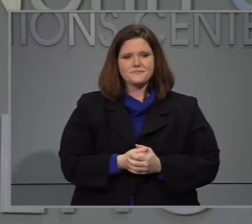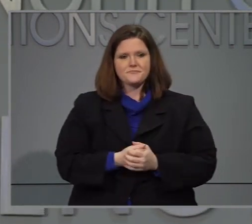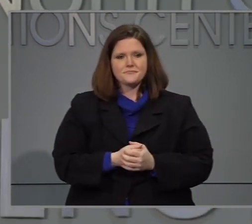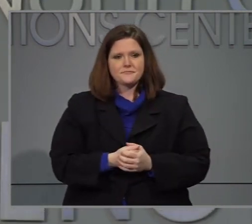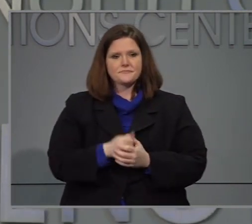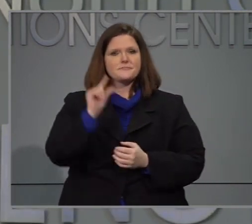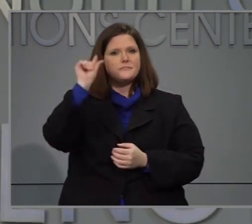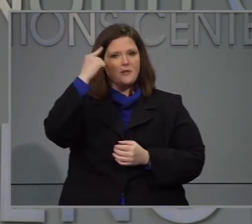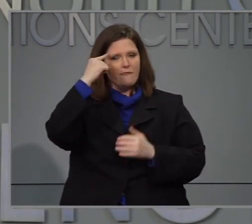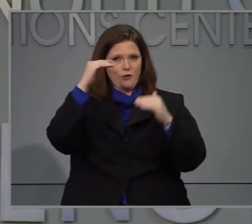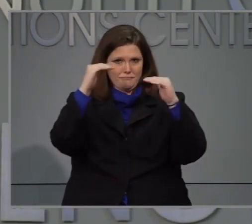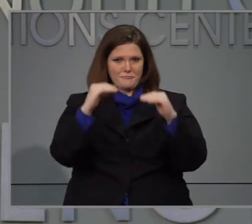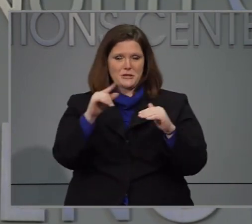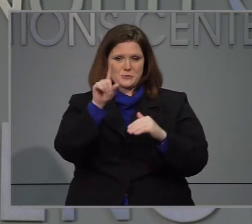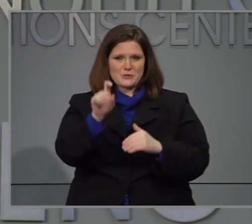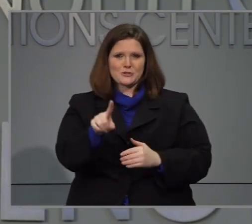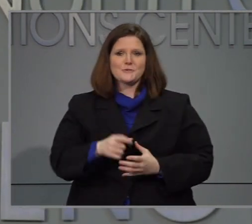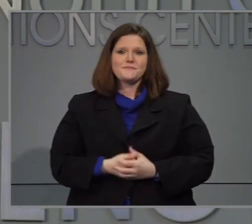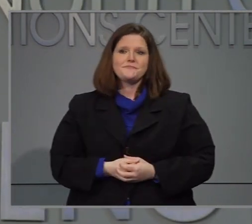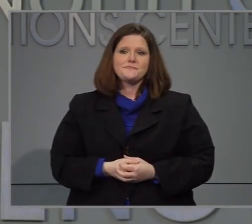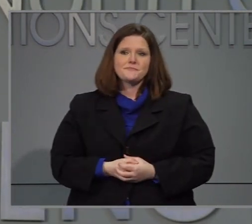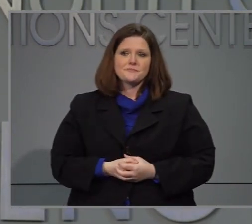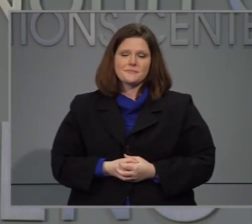Muchas gracias. La siguiente pregunta.